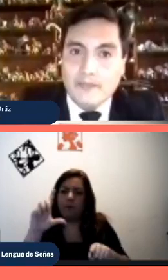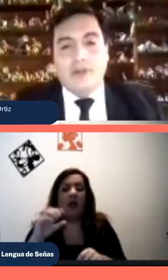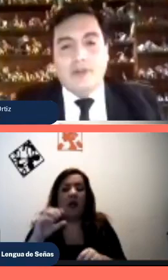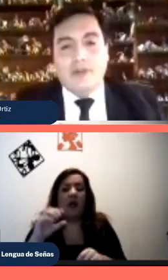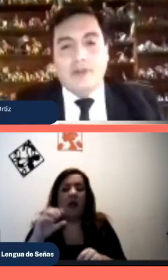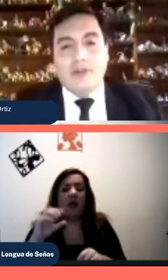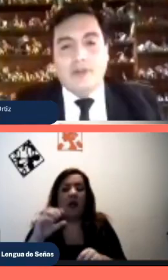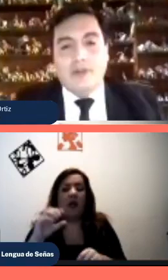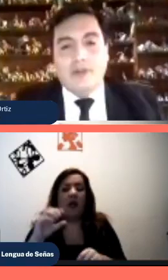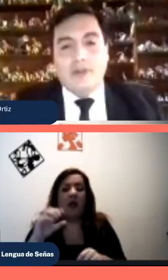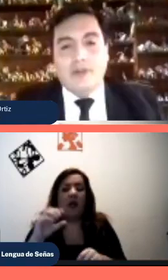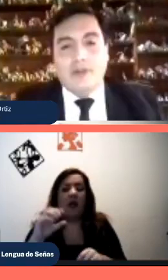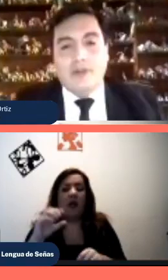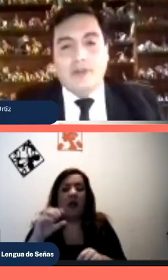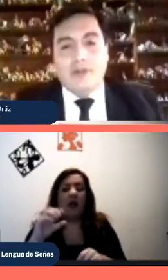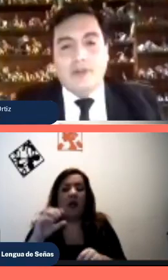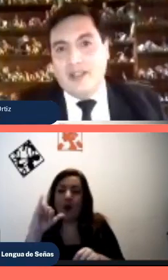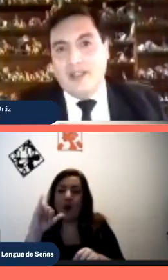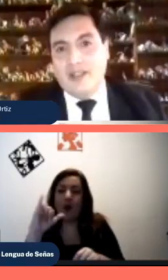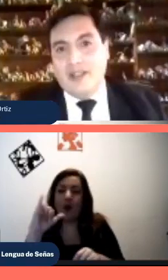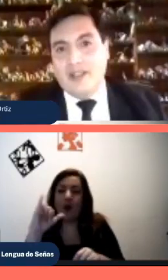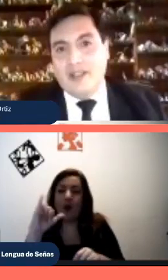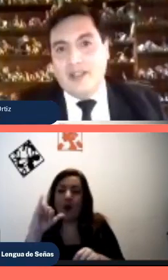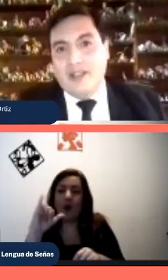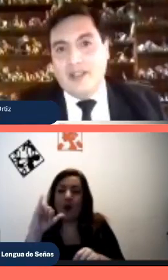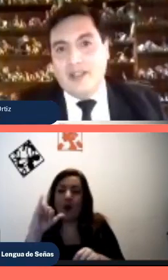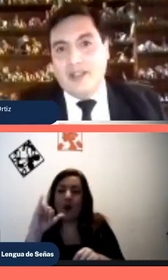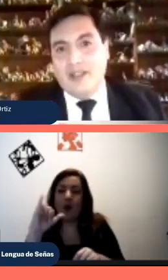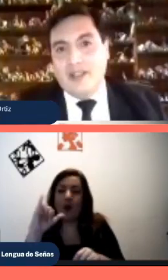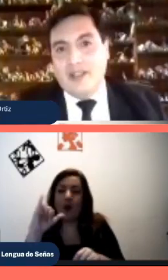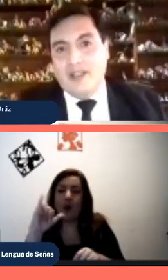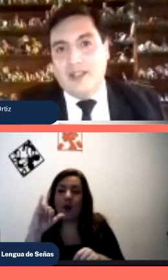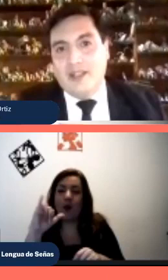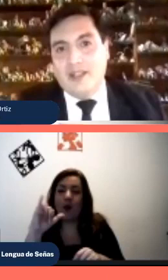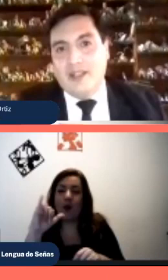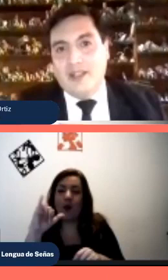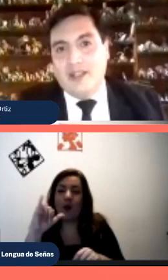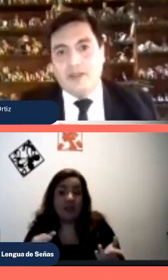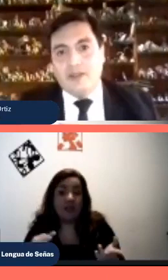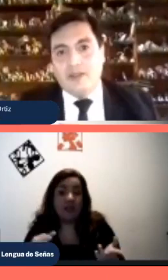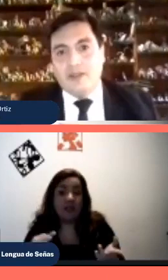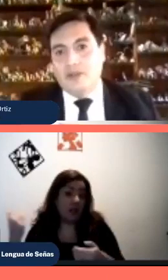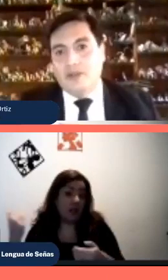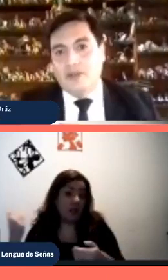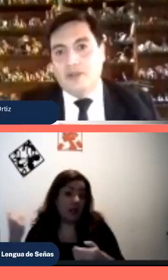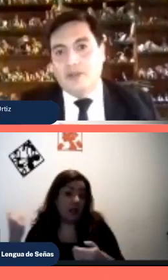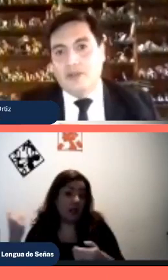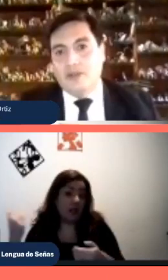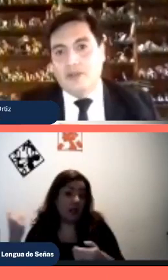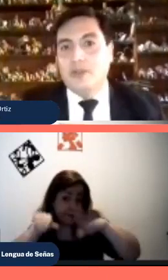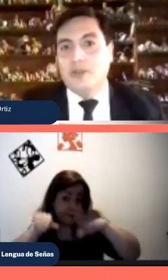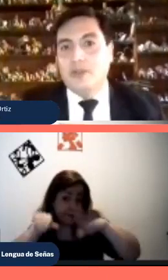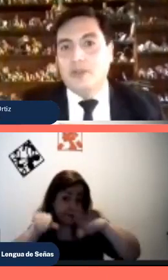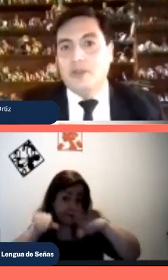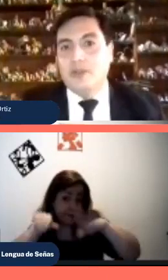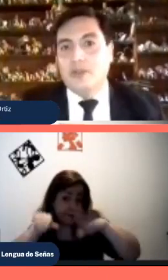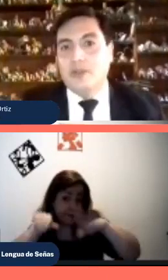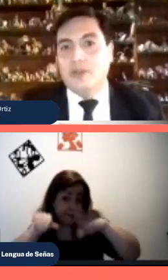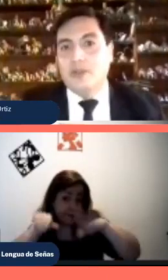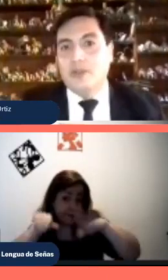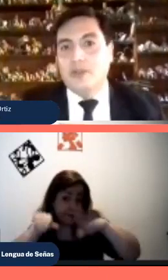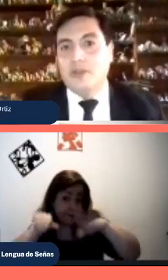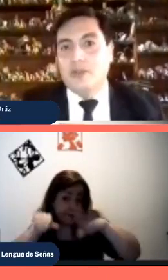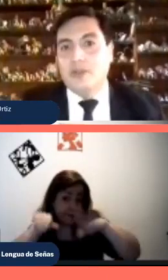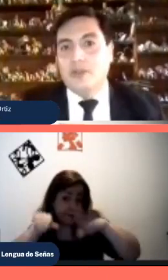esto no quiero decir que los restos de Aysén sean el mismo animal, solo que tal vez nos está dando luces de que